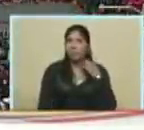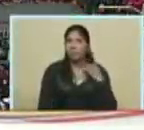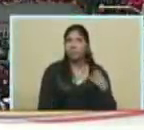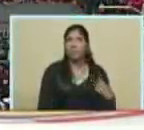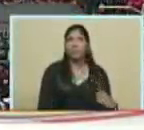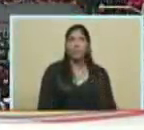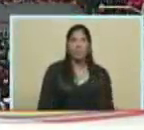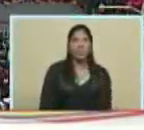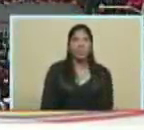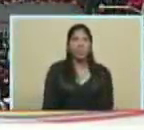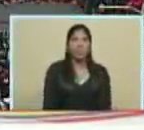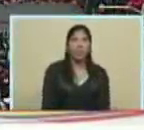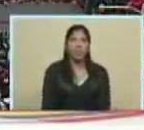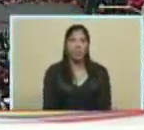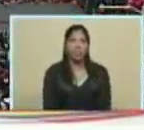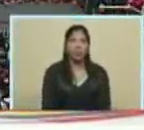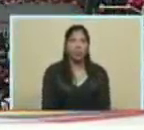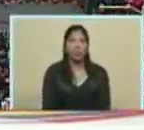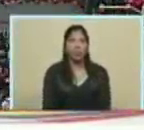Yo quiero